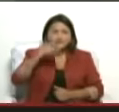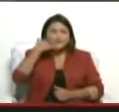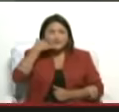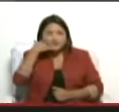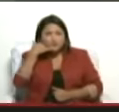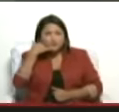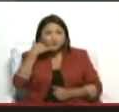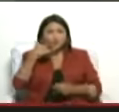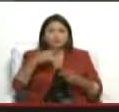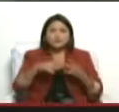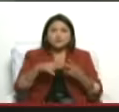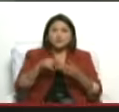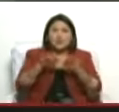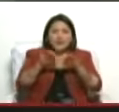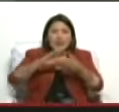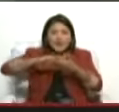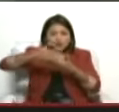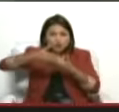teléfonos